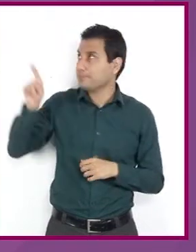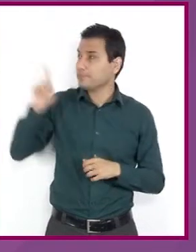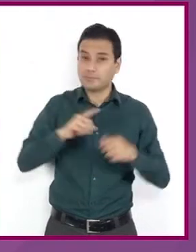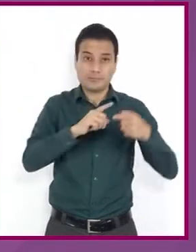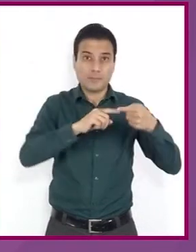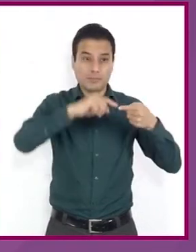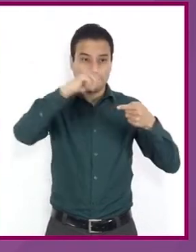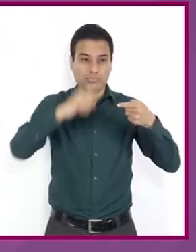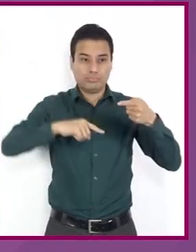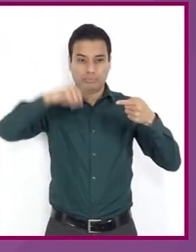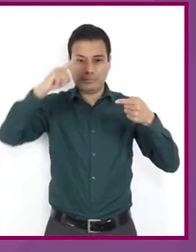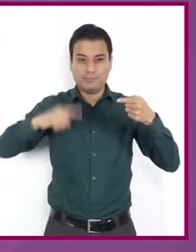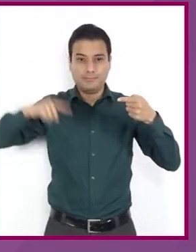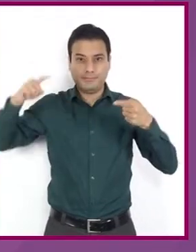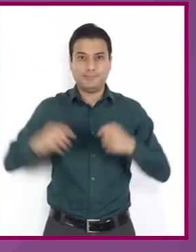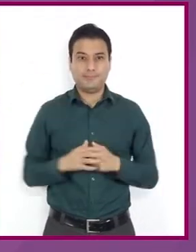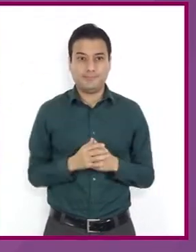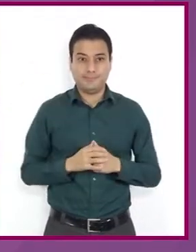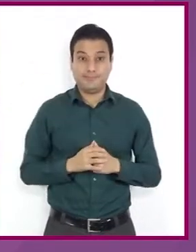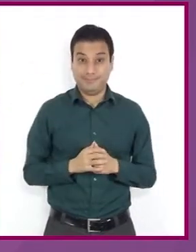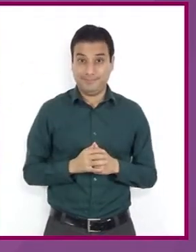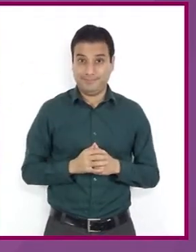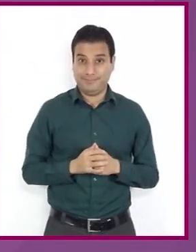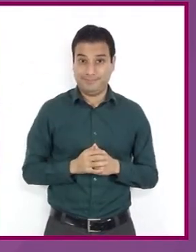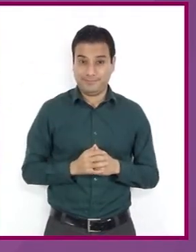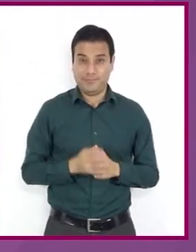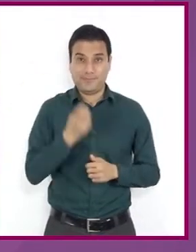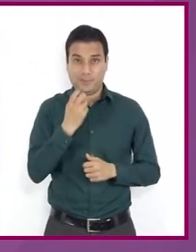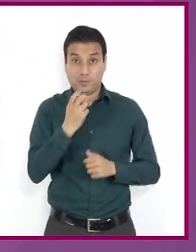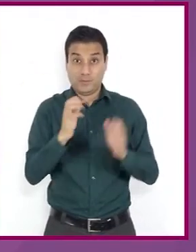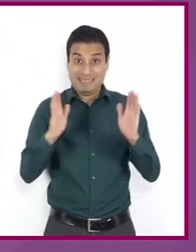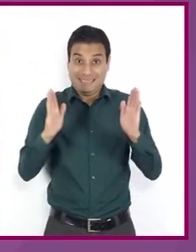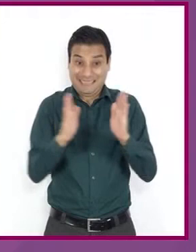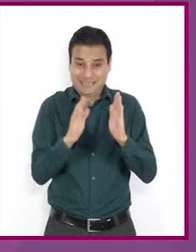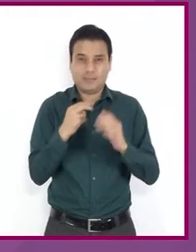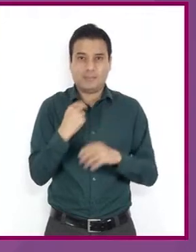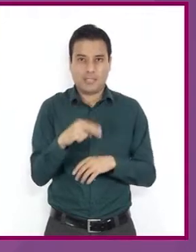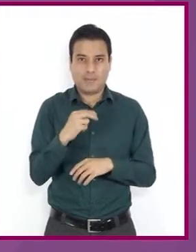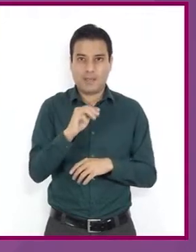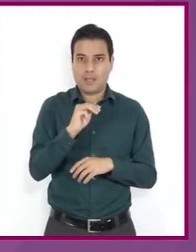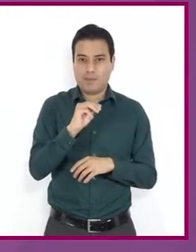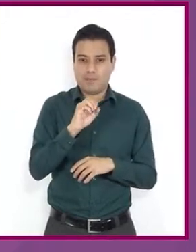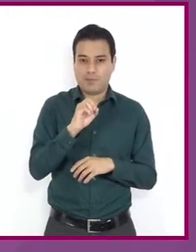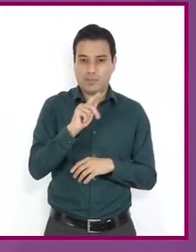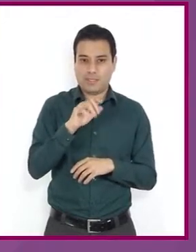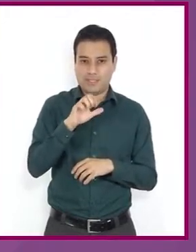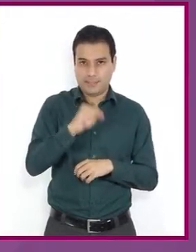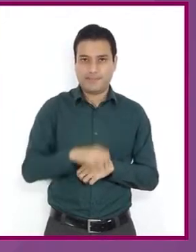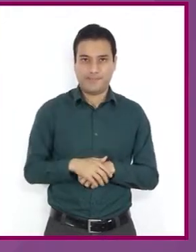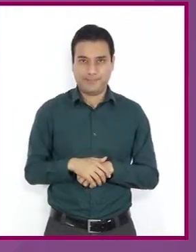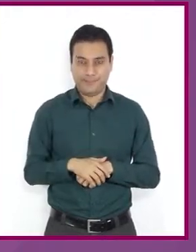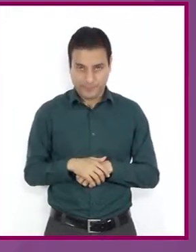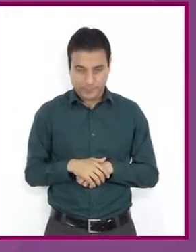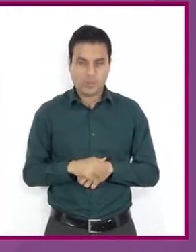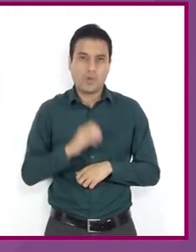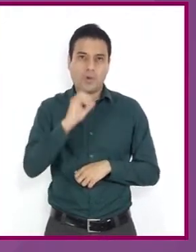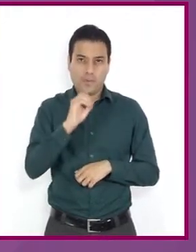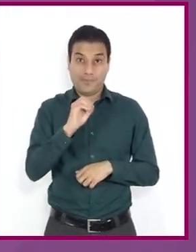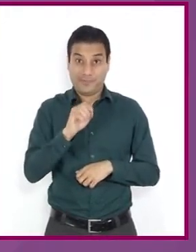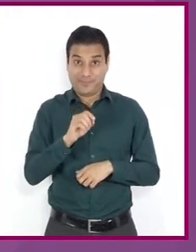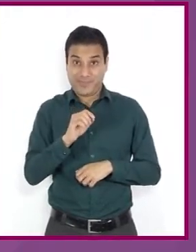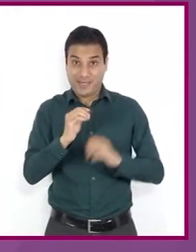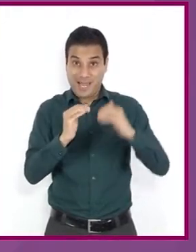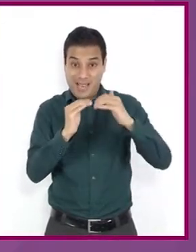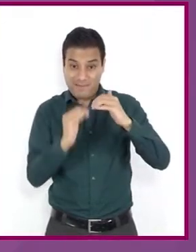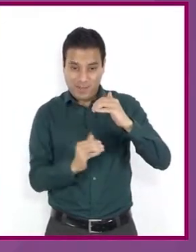cual las compresiones corresponden a los montes y las descompresiones a los valles. Una de las